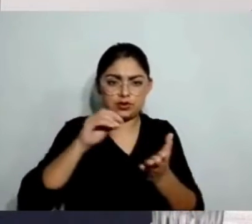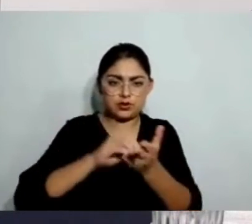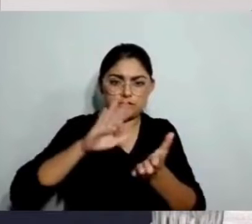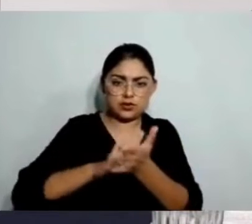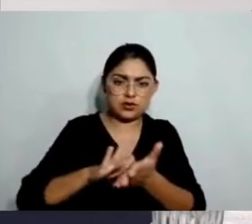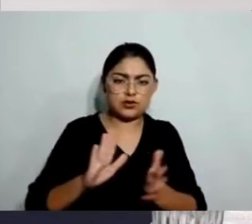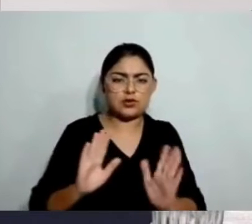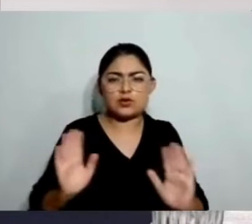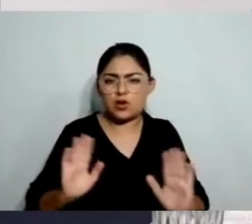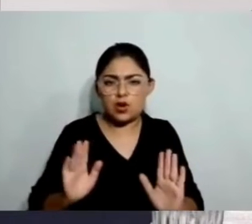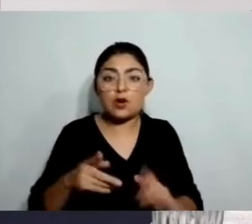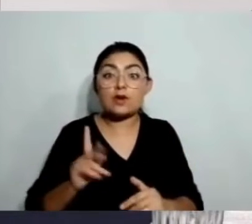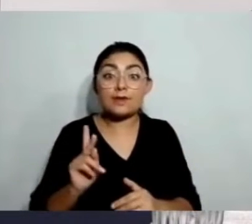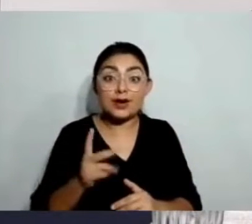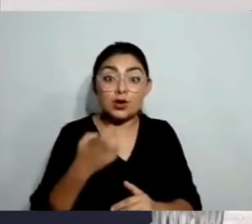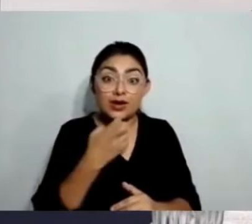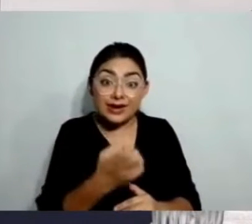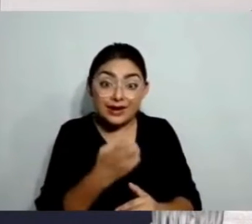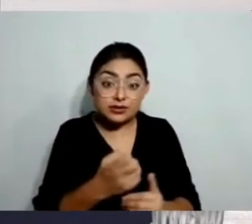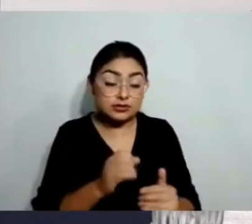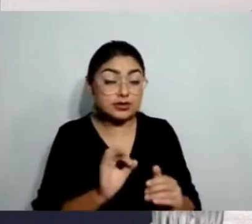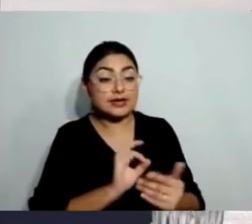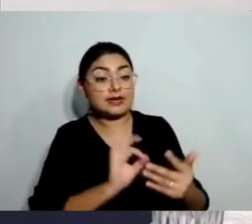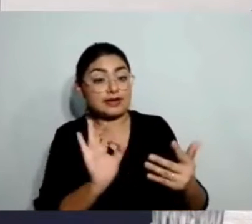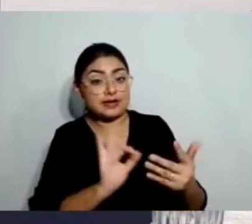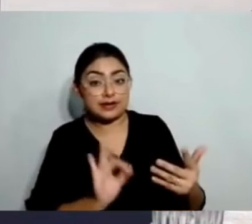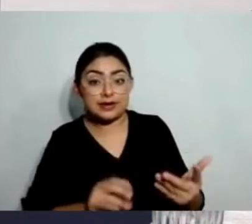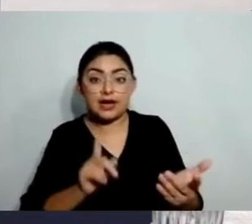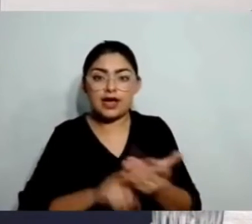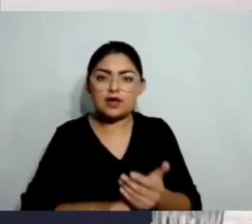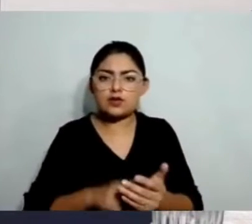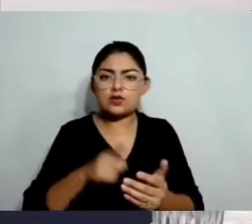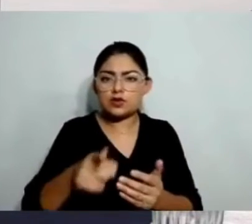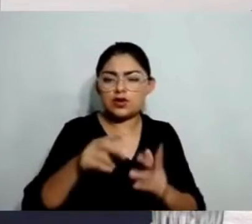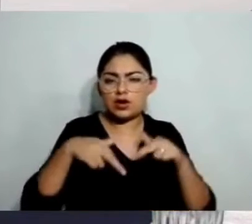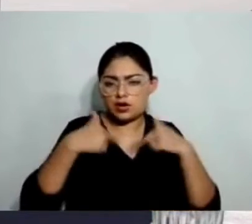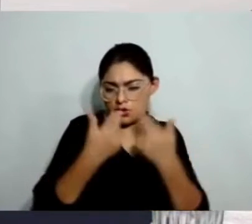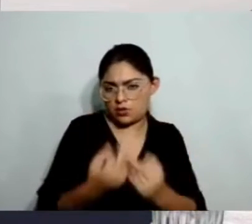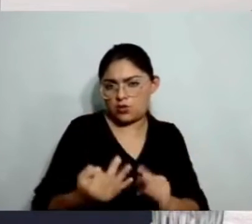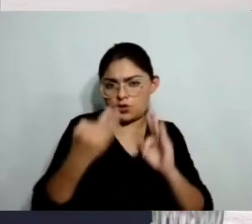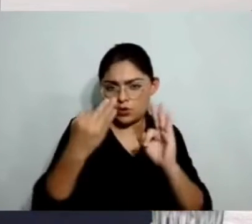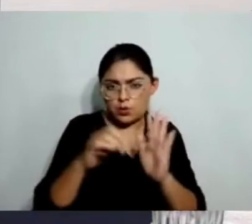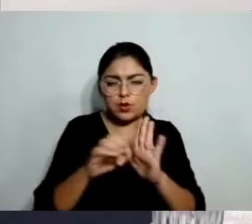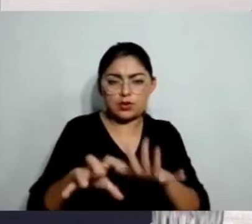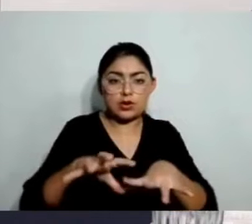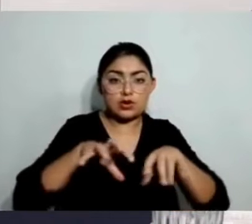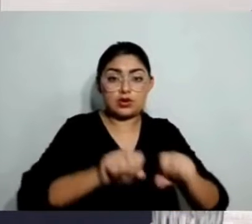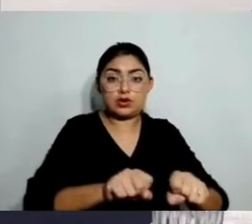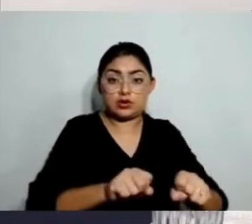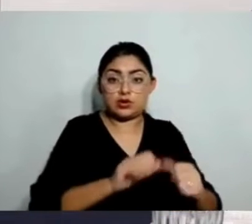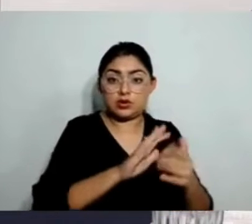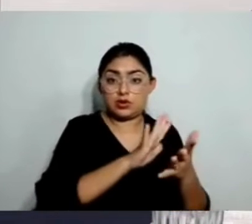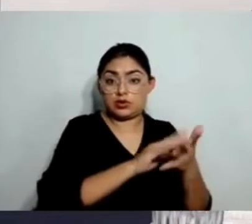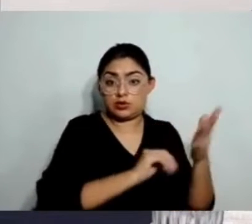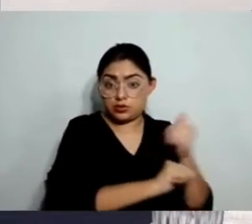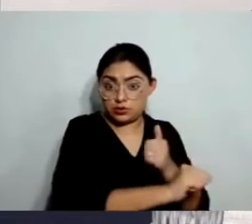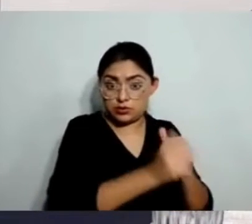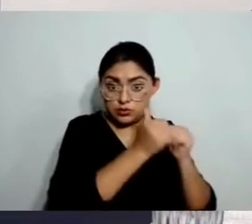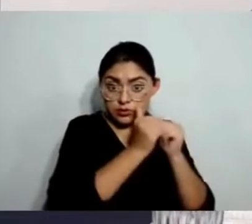se te presentan en las audiencias es decir ante la detención de una mujer Cómo se debe proceder uno